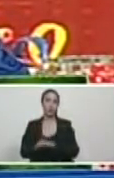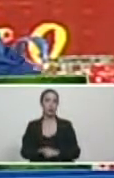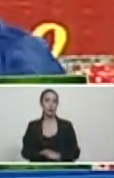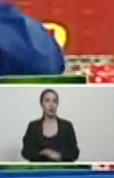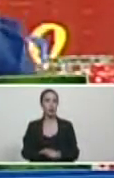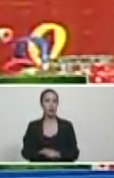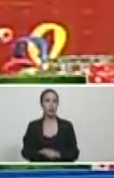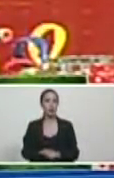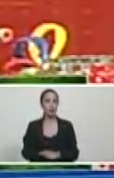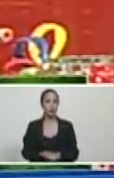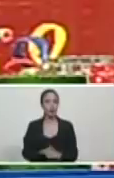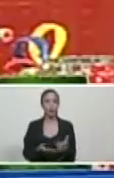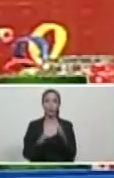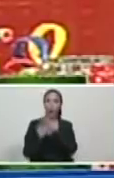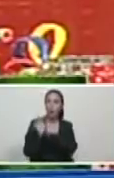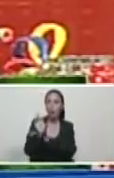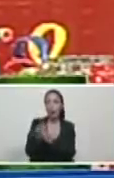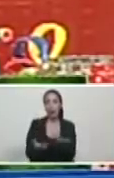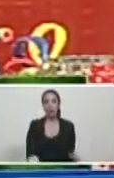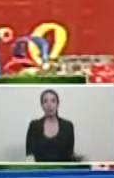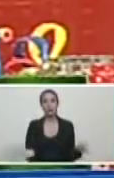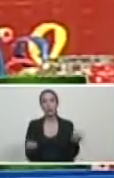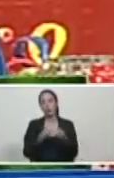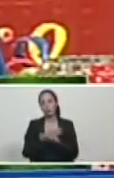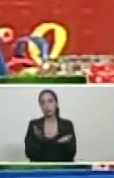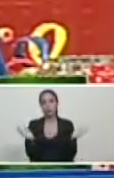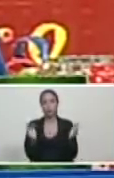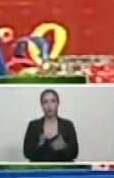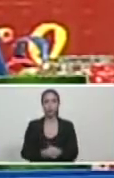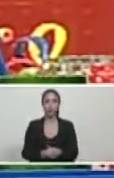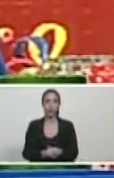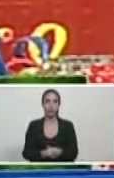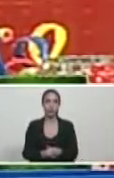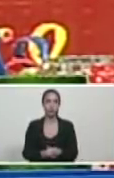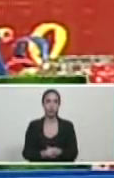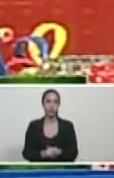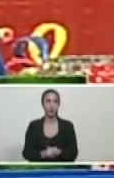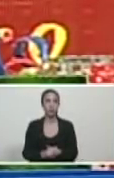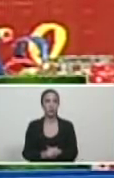paz en el país en general? Hay muchas cosas por hacer,